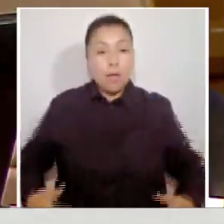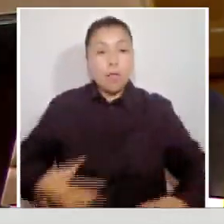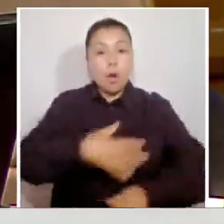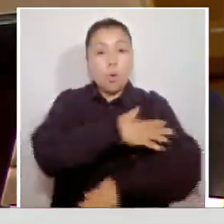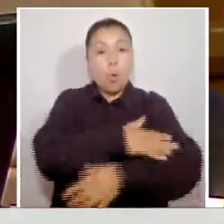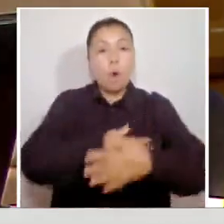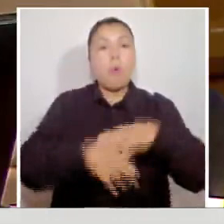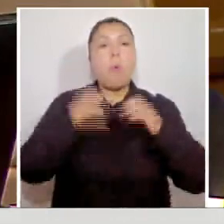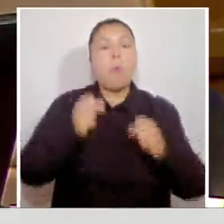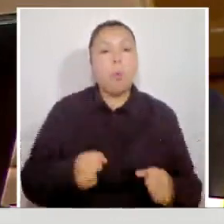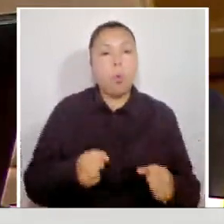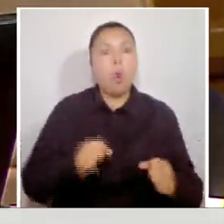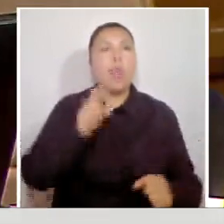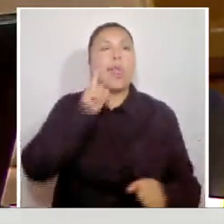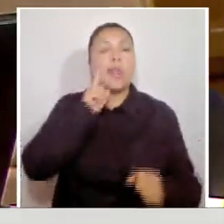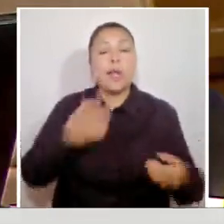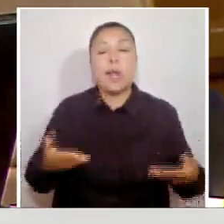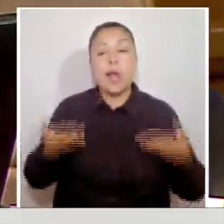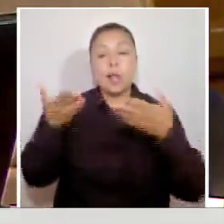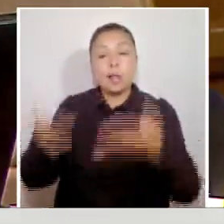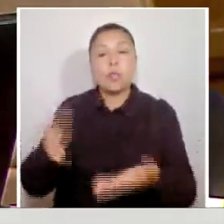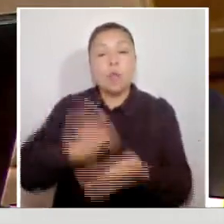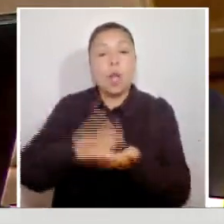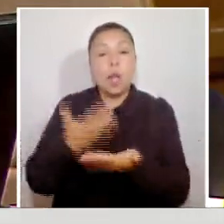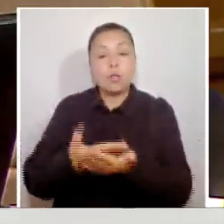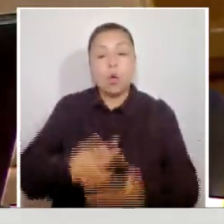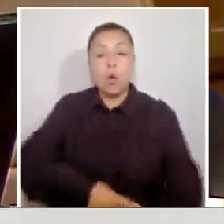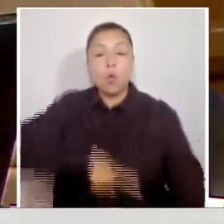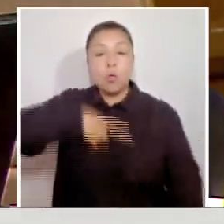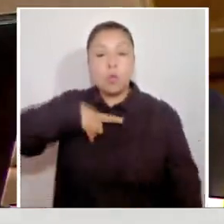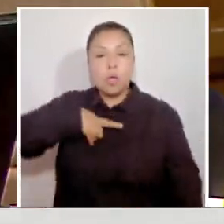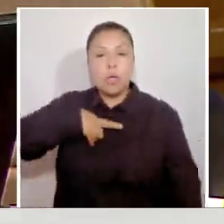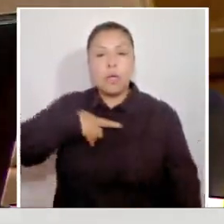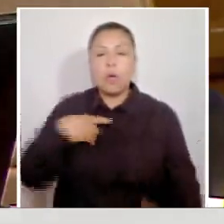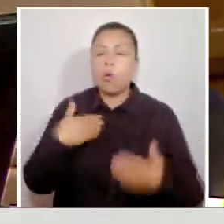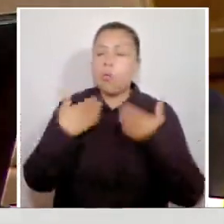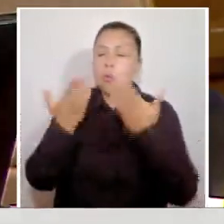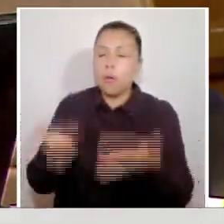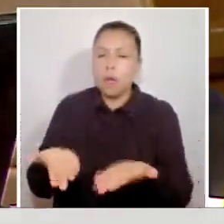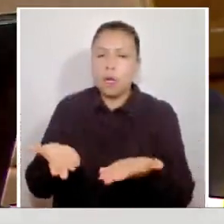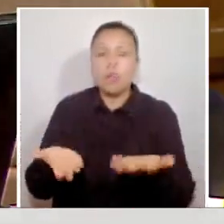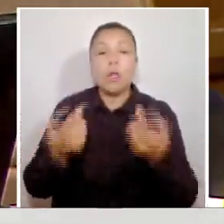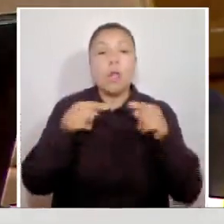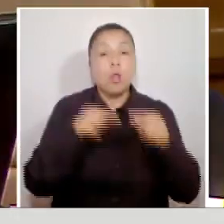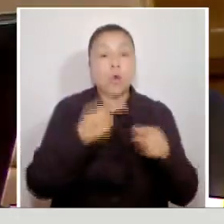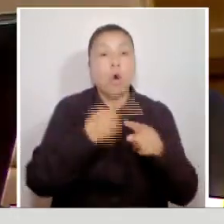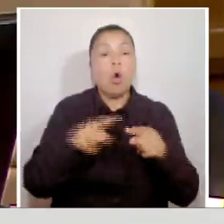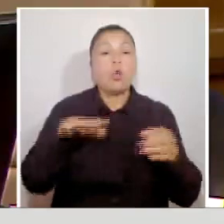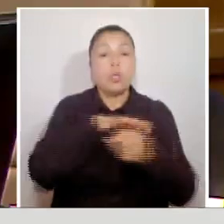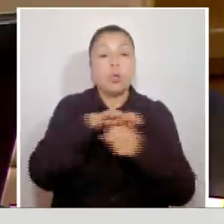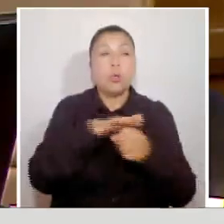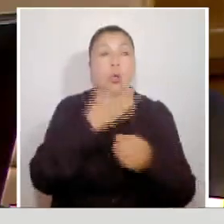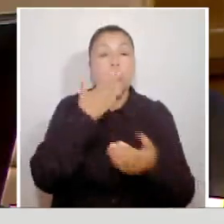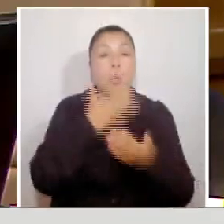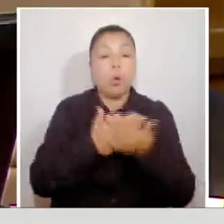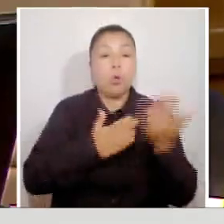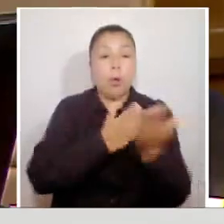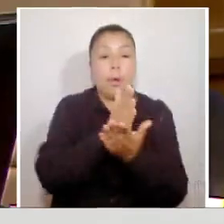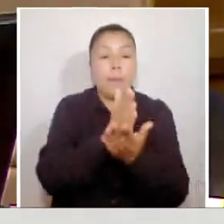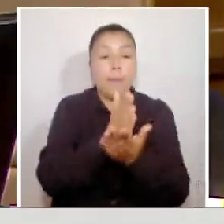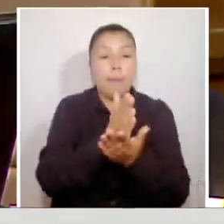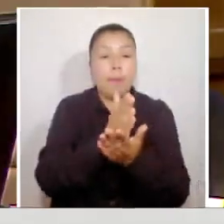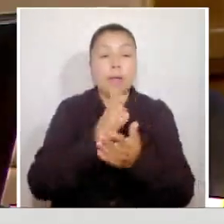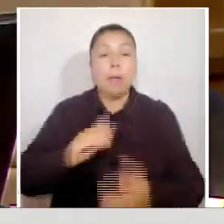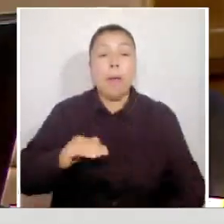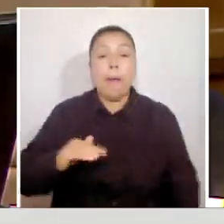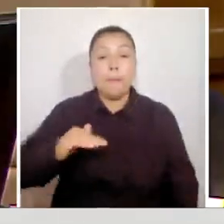puedan tener atención en la Salud Digna como merecen otra situación ocurre también cuando comienza a adquirir la mayoría de edad pues se